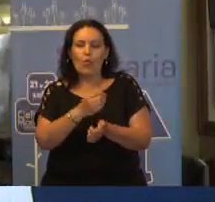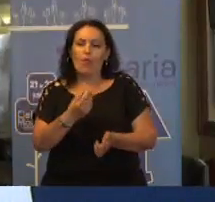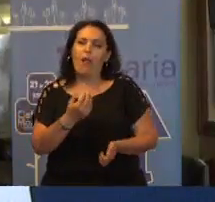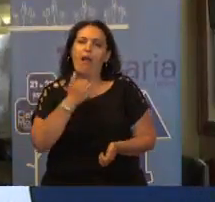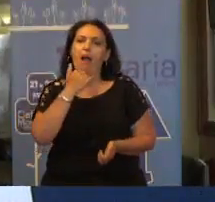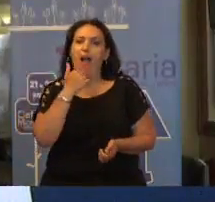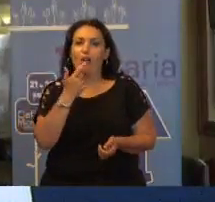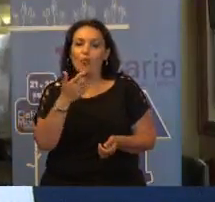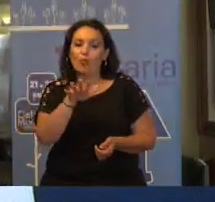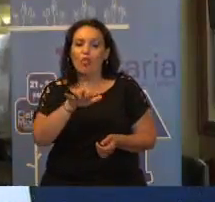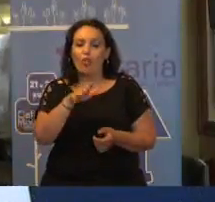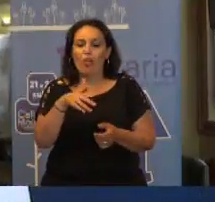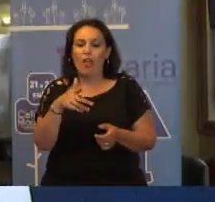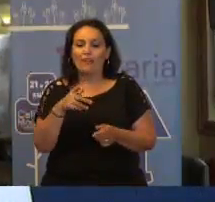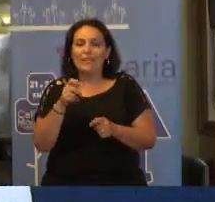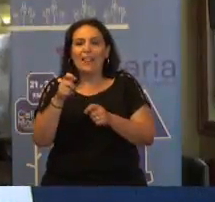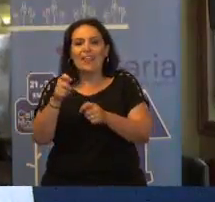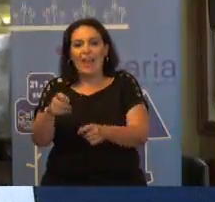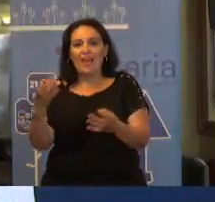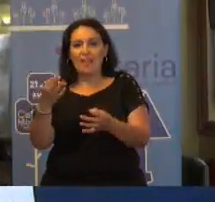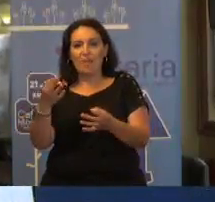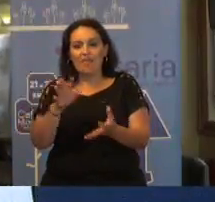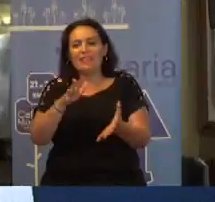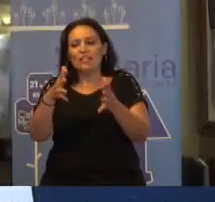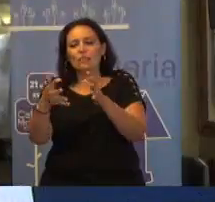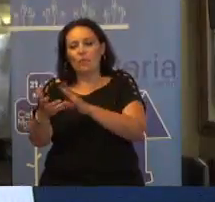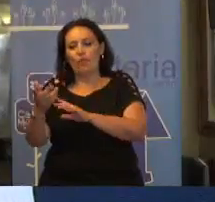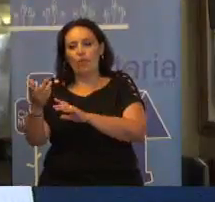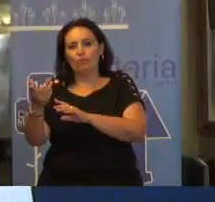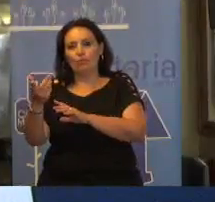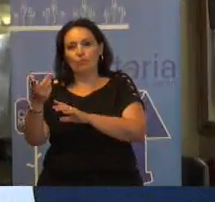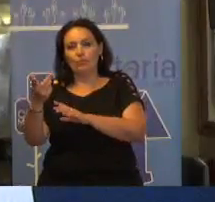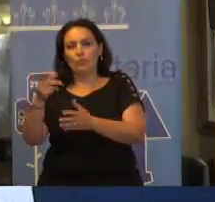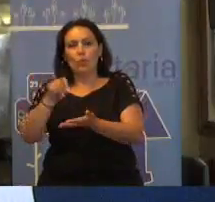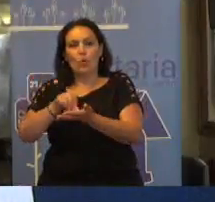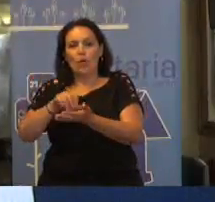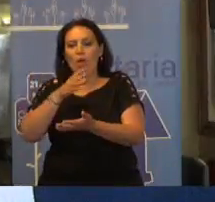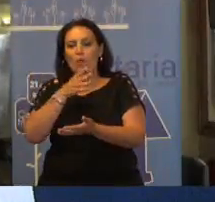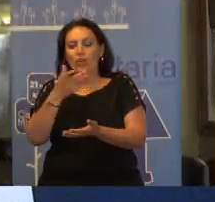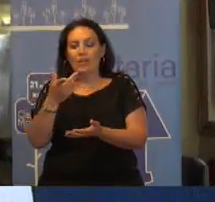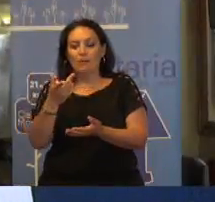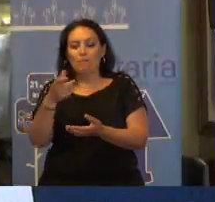público importante de transformación urbana, non ten a participación, non contou